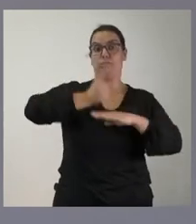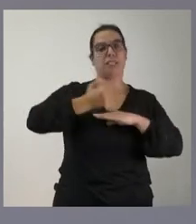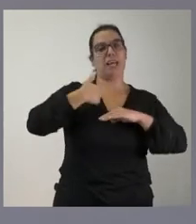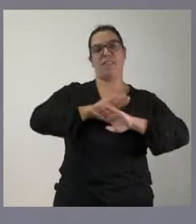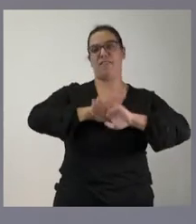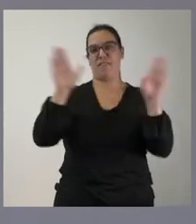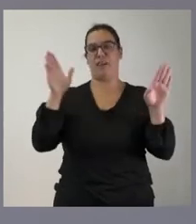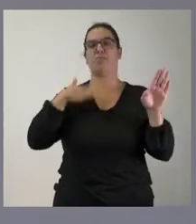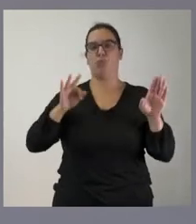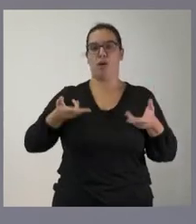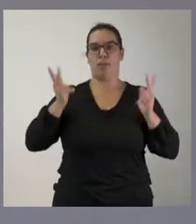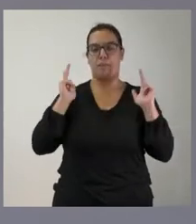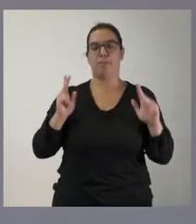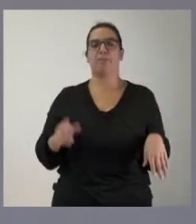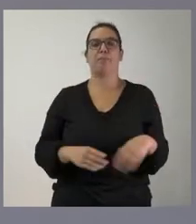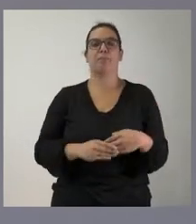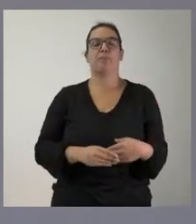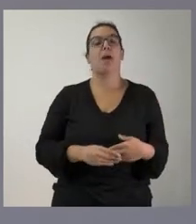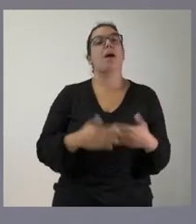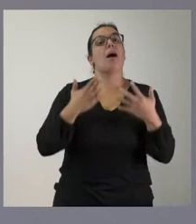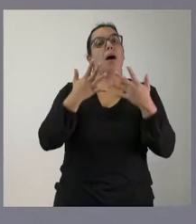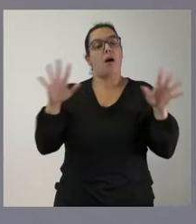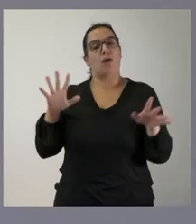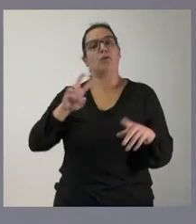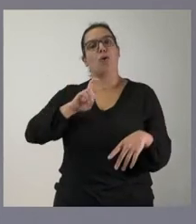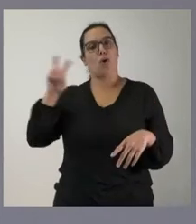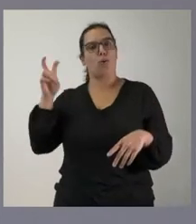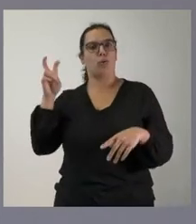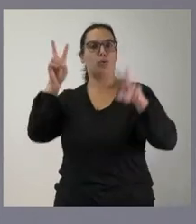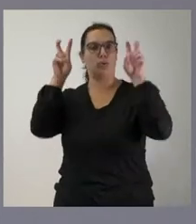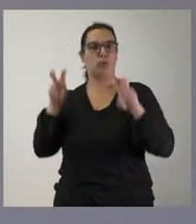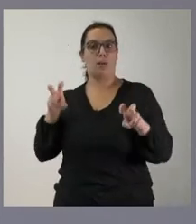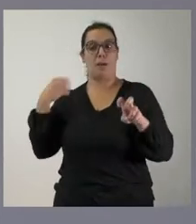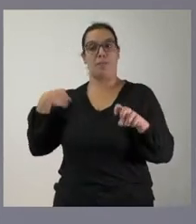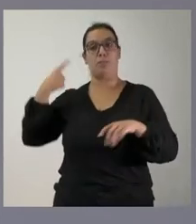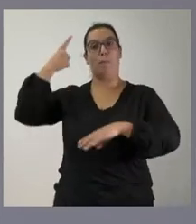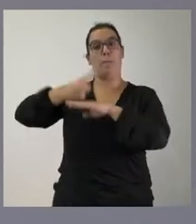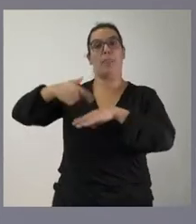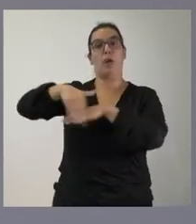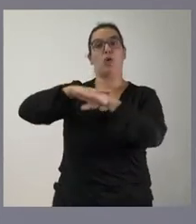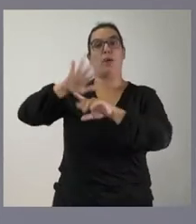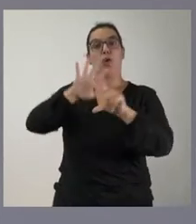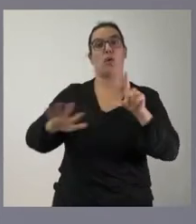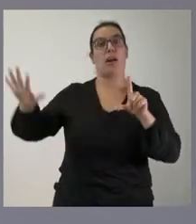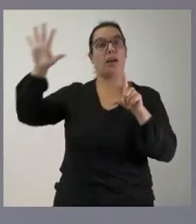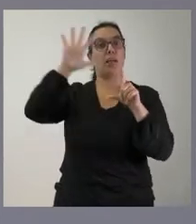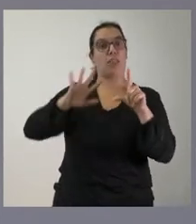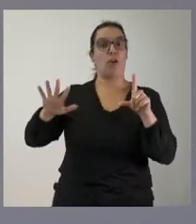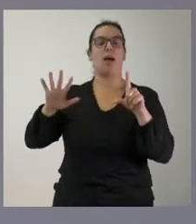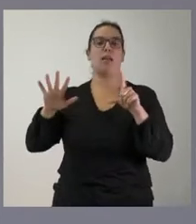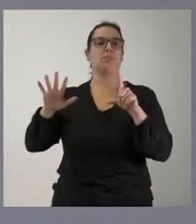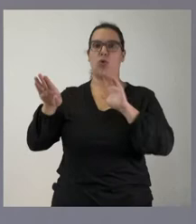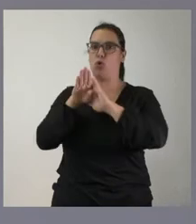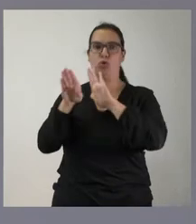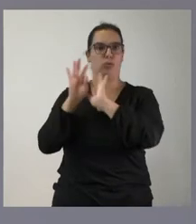Siguen sin embargo vigentes aquellas de ámbito nacional que se habían aprobado con carácter previo y